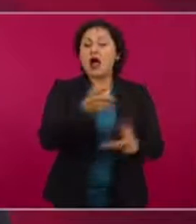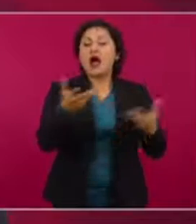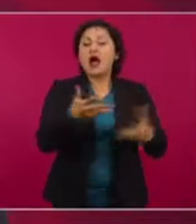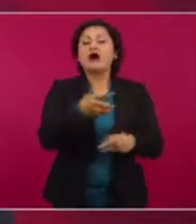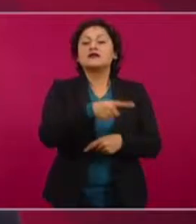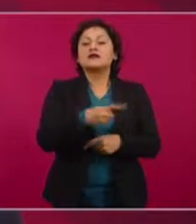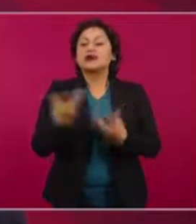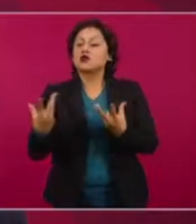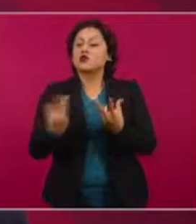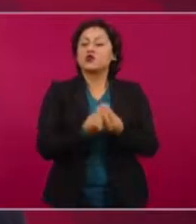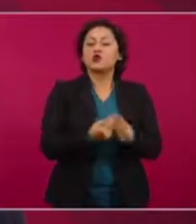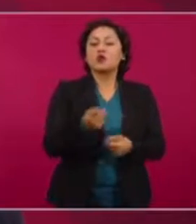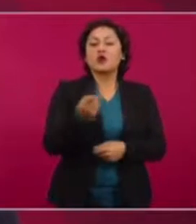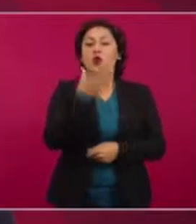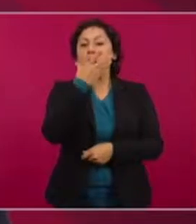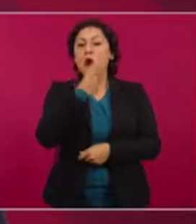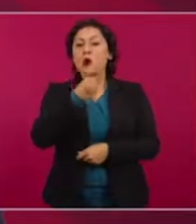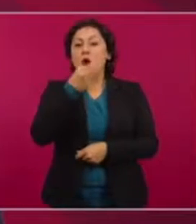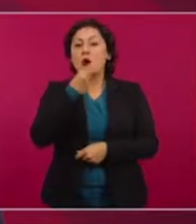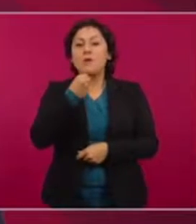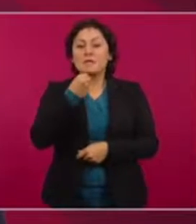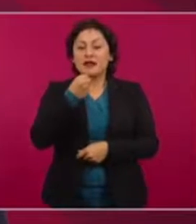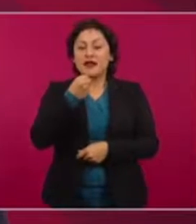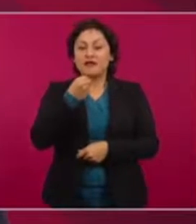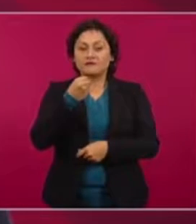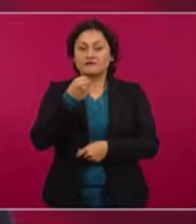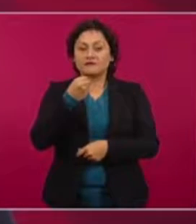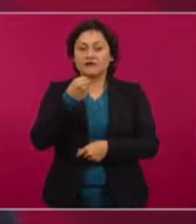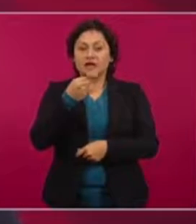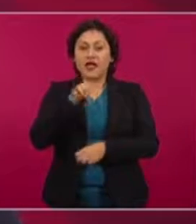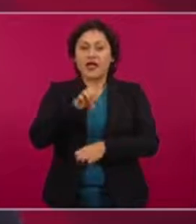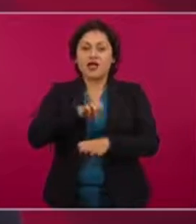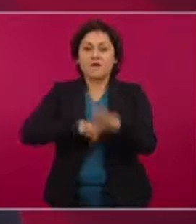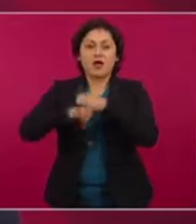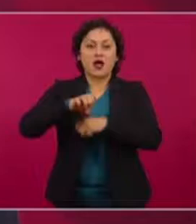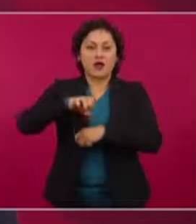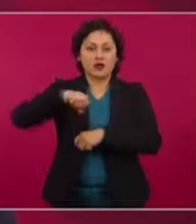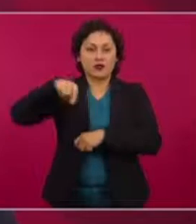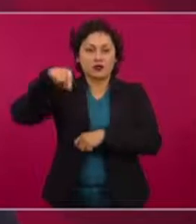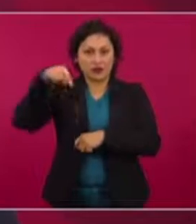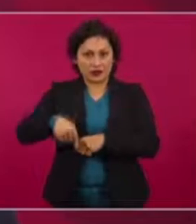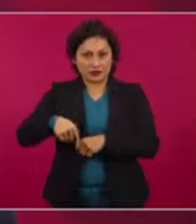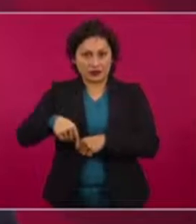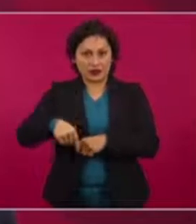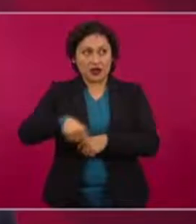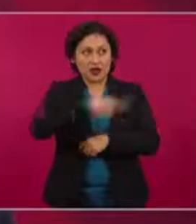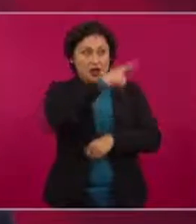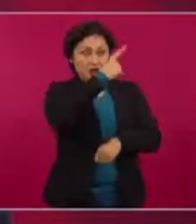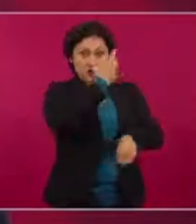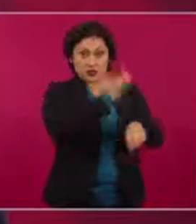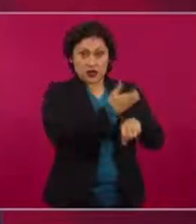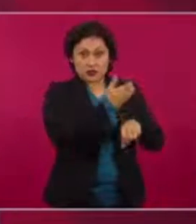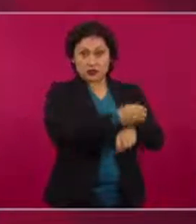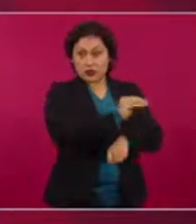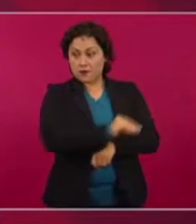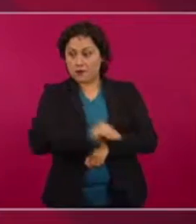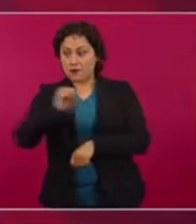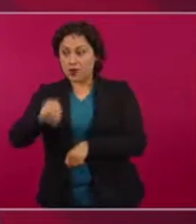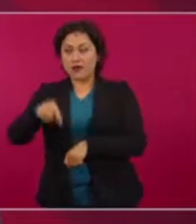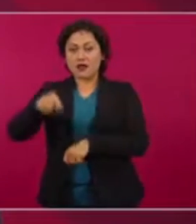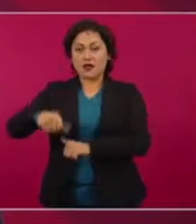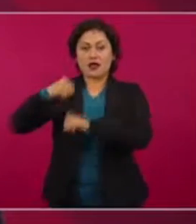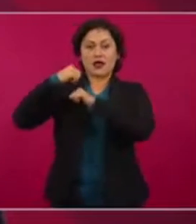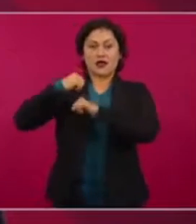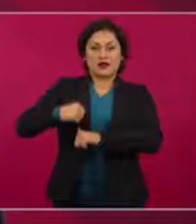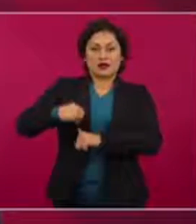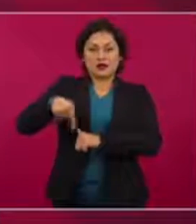desde mi punto de vista, el peor embajador de Estados Unidos en México, Wilson,